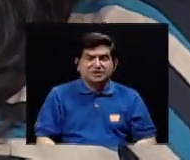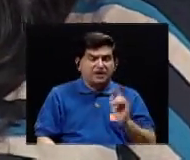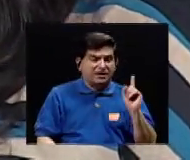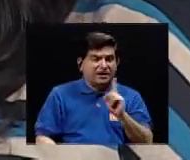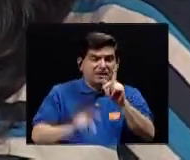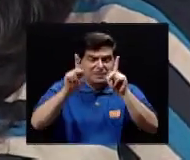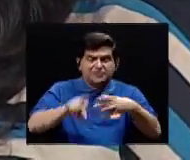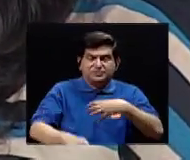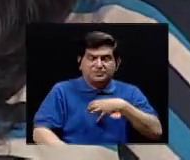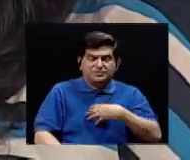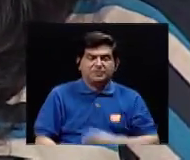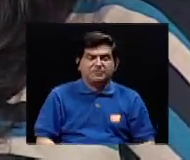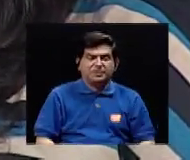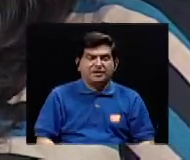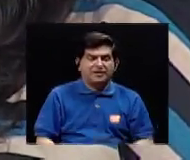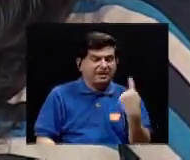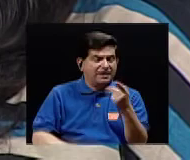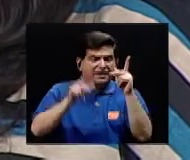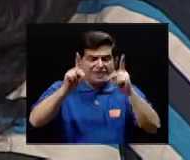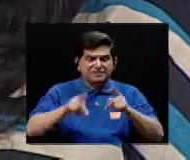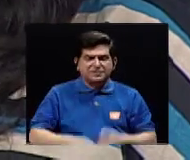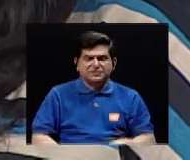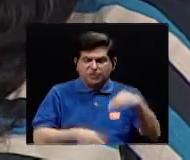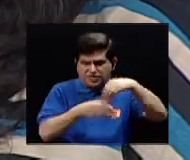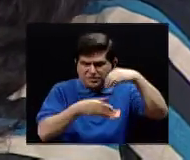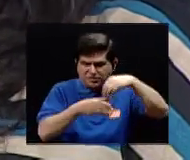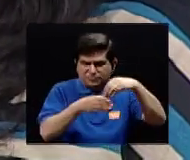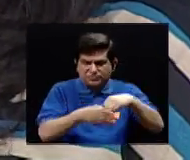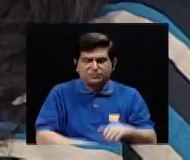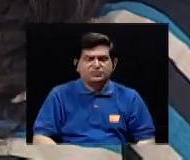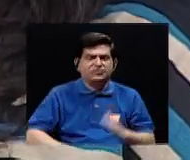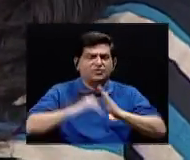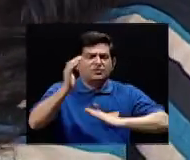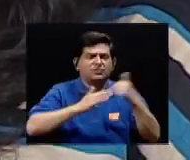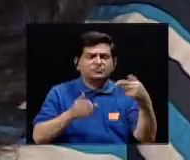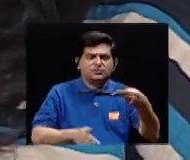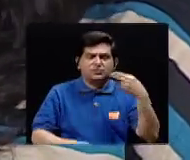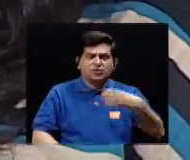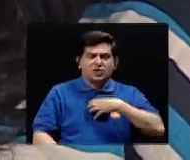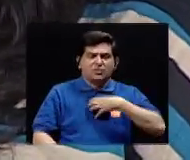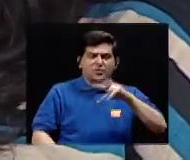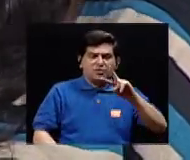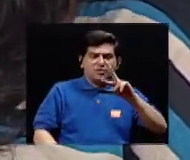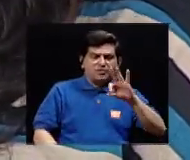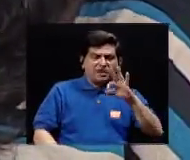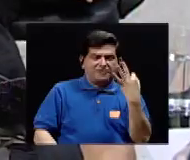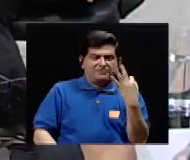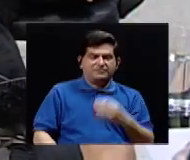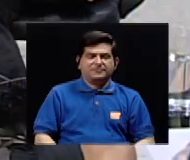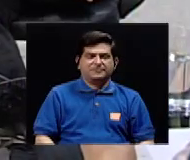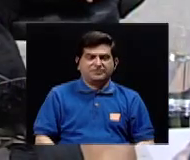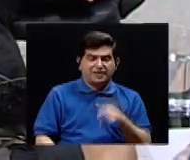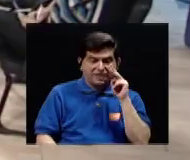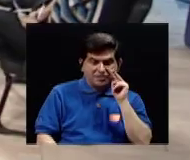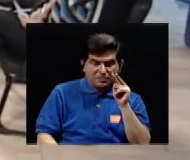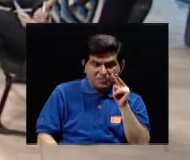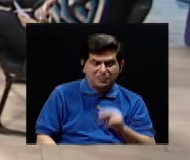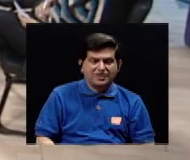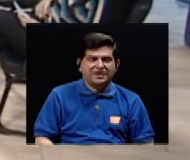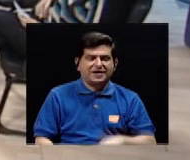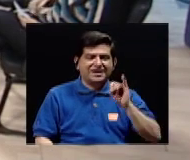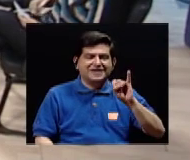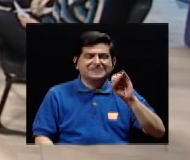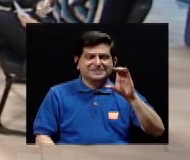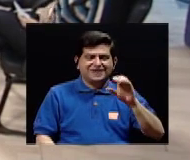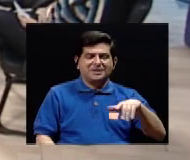sea, que cada una de las personas que les aportó a ustedes de alguna manera dice, reconstruye la historia a su manera de ver, tal cual, como está. Estamos